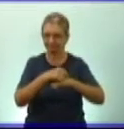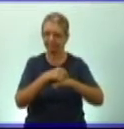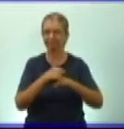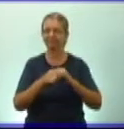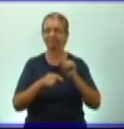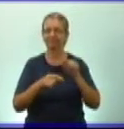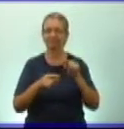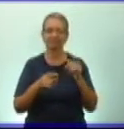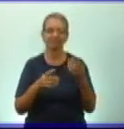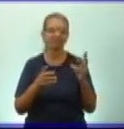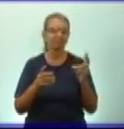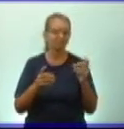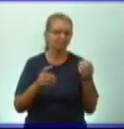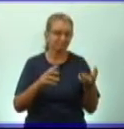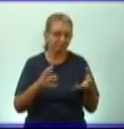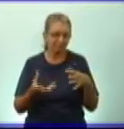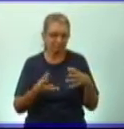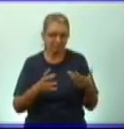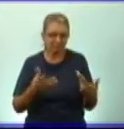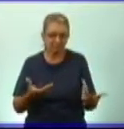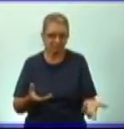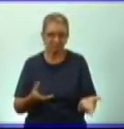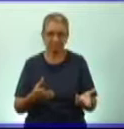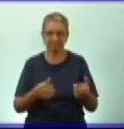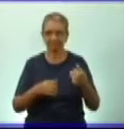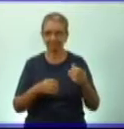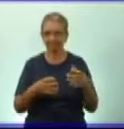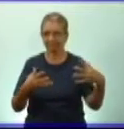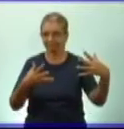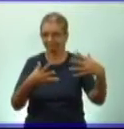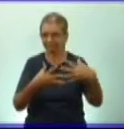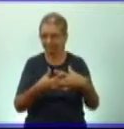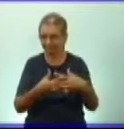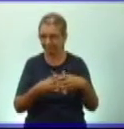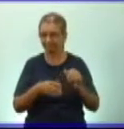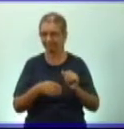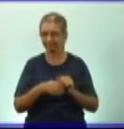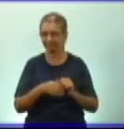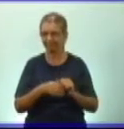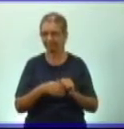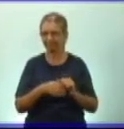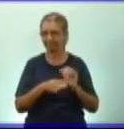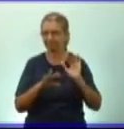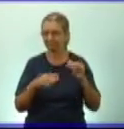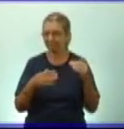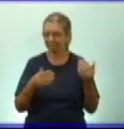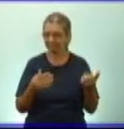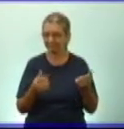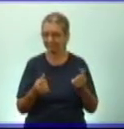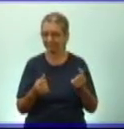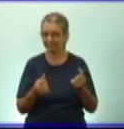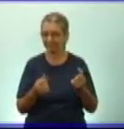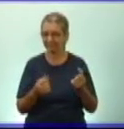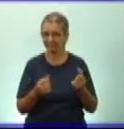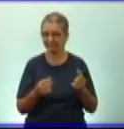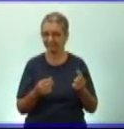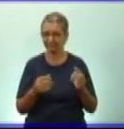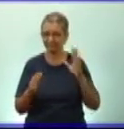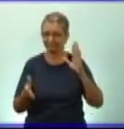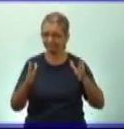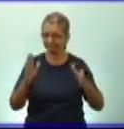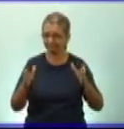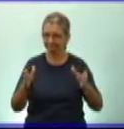de partículas forman a los óxidos, qué tipo de enlace presentan. Veremos también con énfasis su clasificación